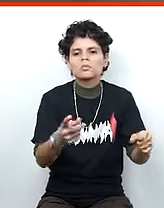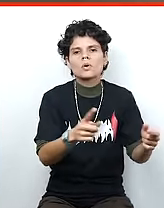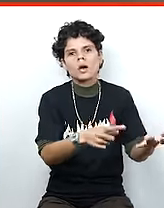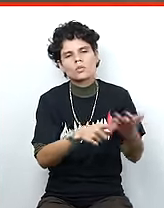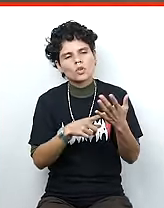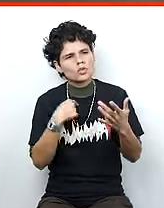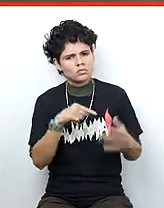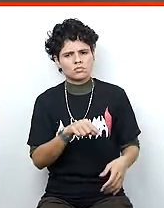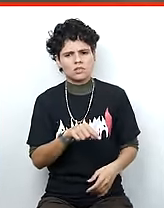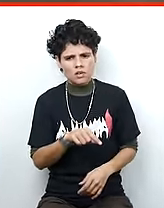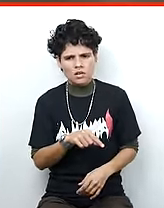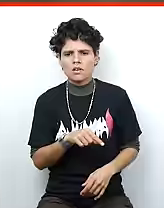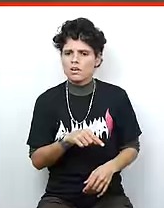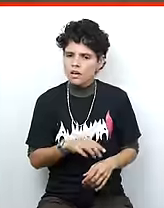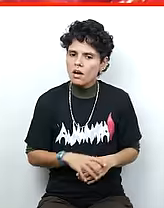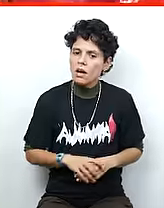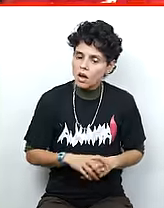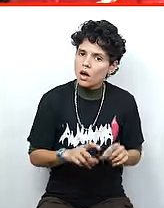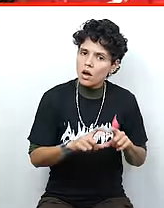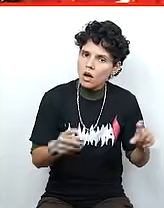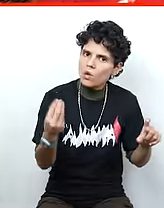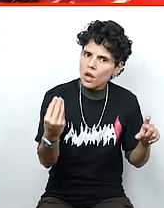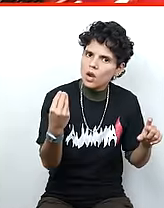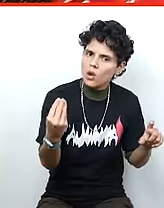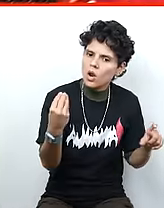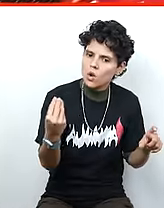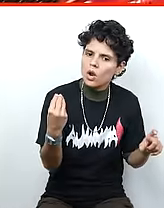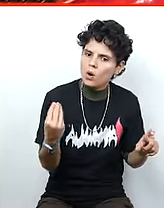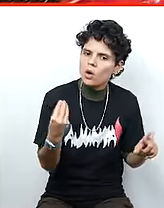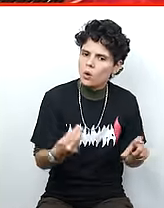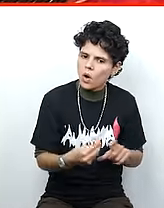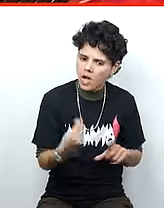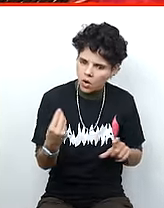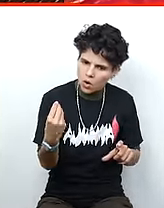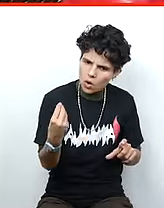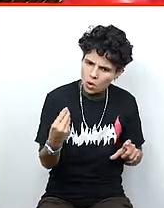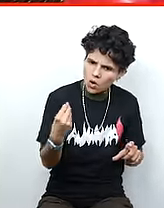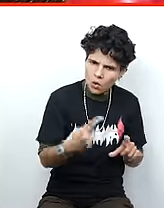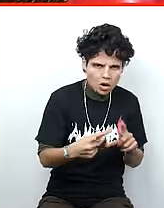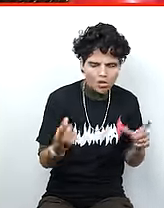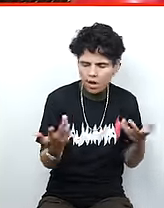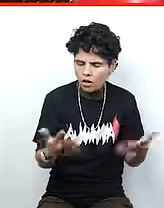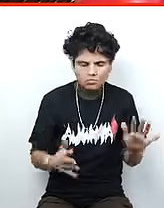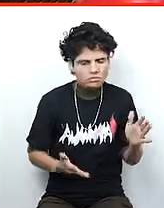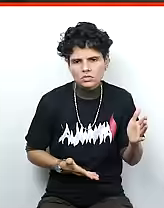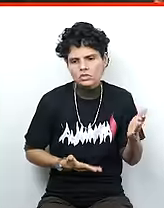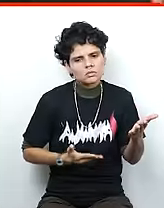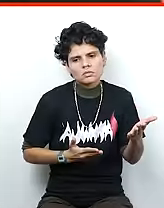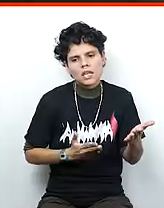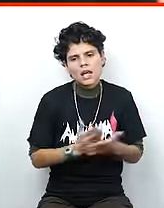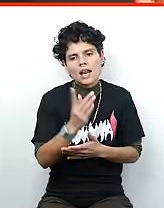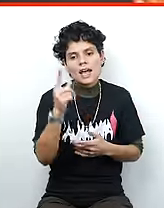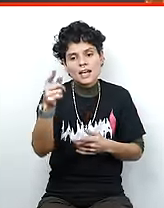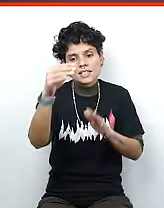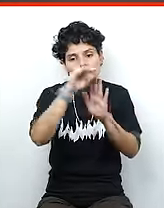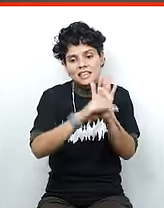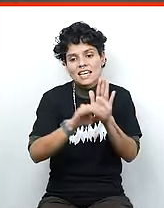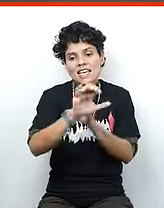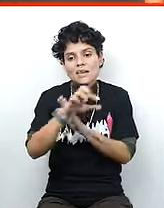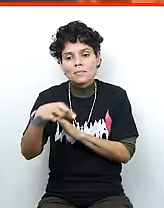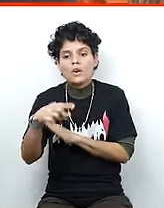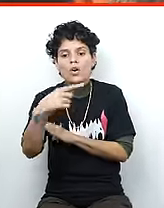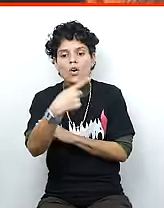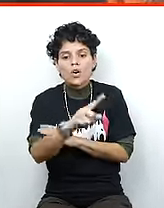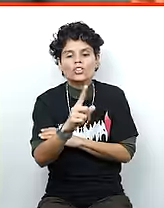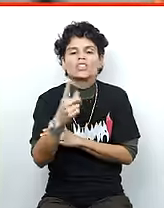puso el tema. Y ahí yo lo escuché y dije, no, hermano, lo rompió, él rompió el pelo Sheckler, hermano. Vamos a darle, démosle nomás, metámoslo al EP. Al EP que se